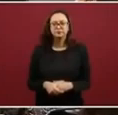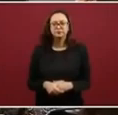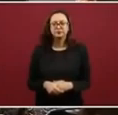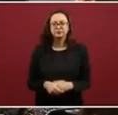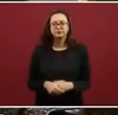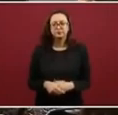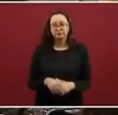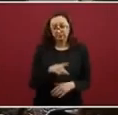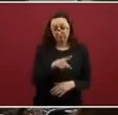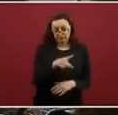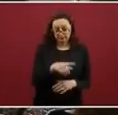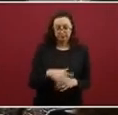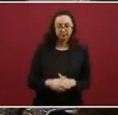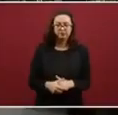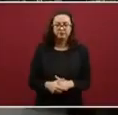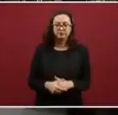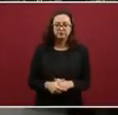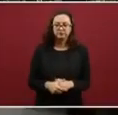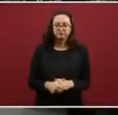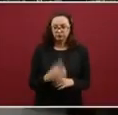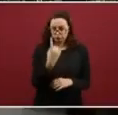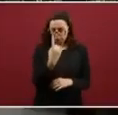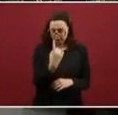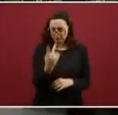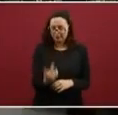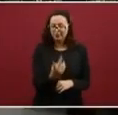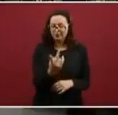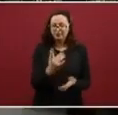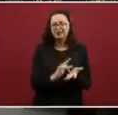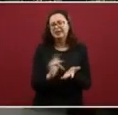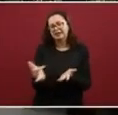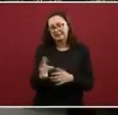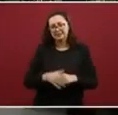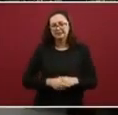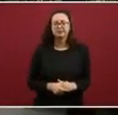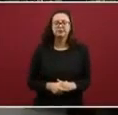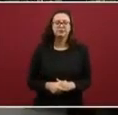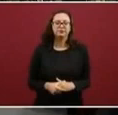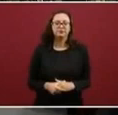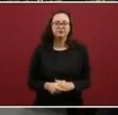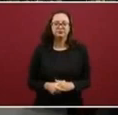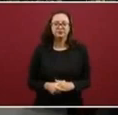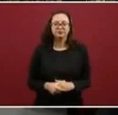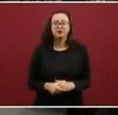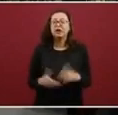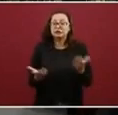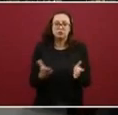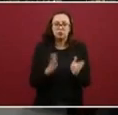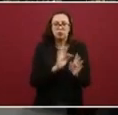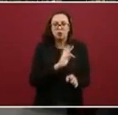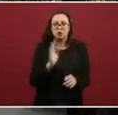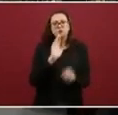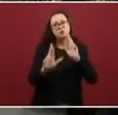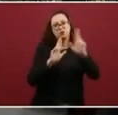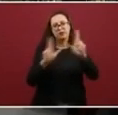A ver, de este lado, usted quiere preguntar. Una pregunta. Gracias, porque Muy buenos así me da días. tiempo de ver más.